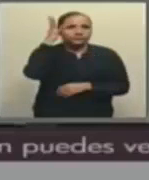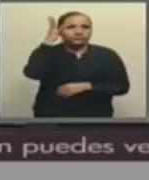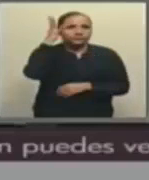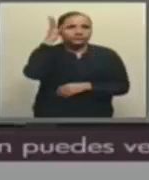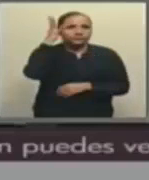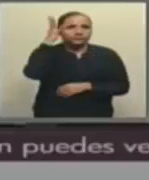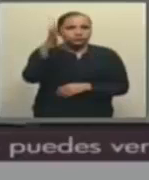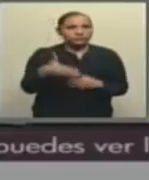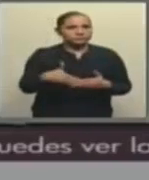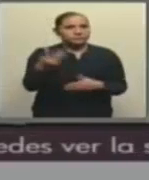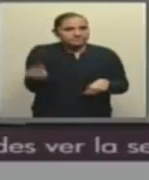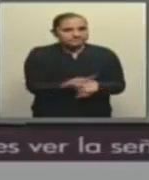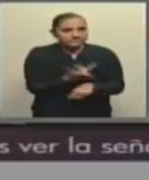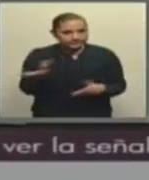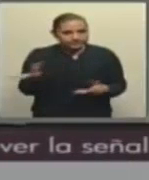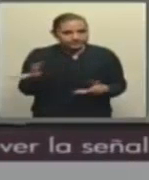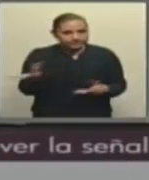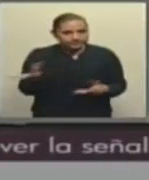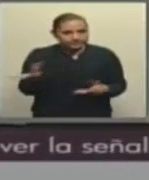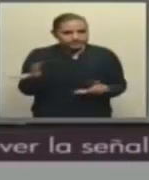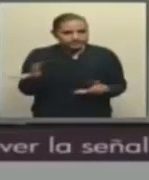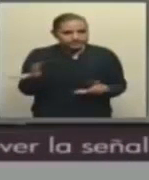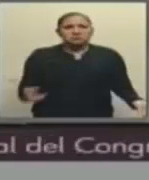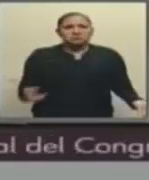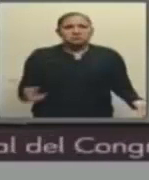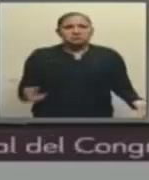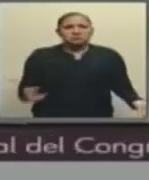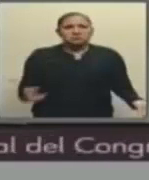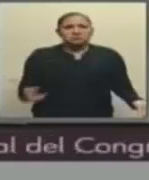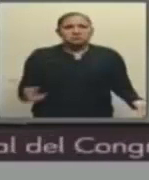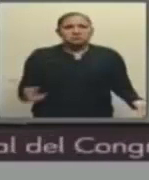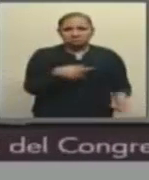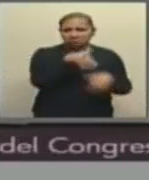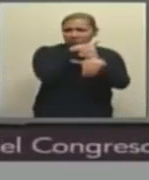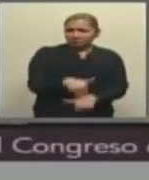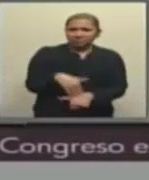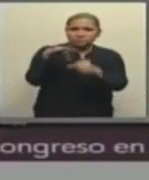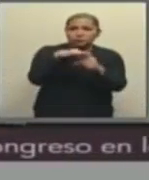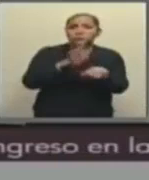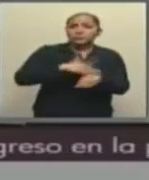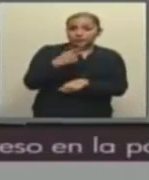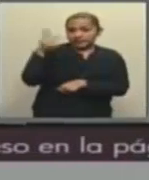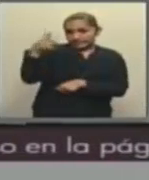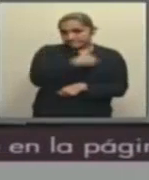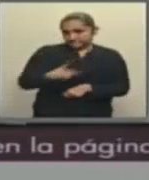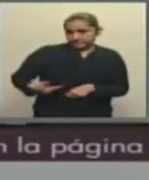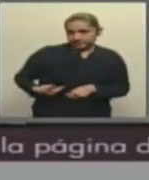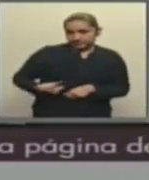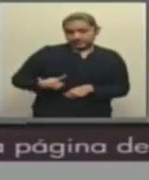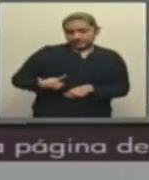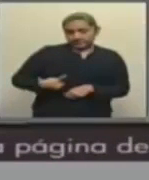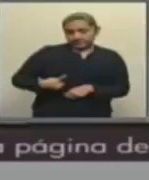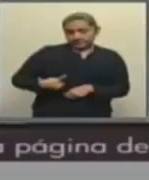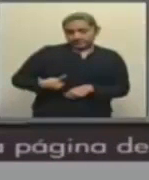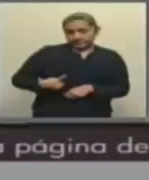Simplemente lo votan porque es una iniciativa del presidente